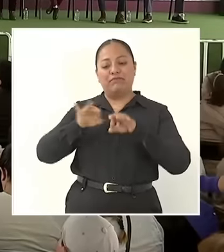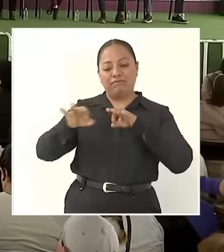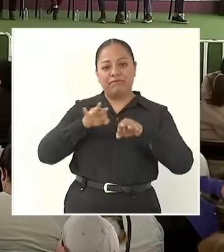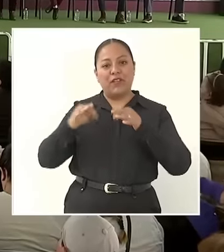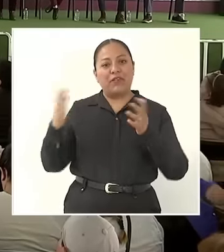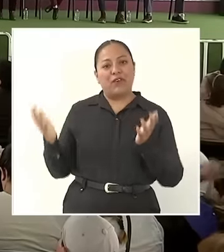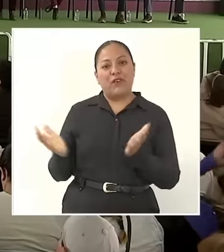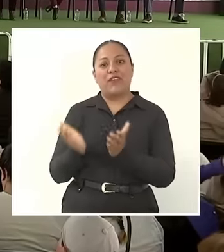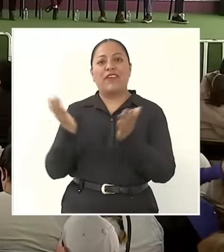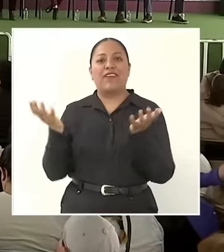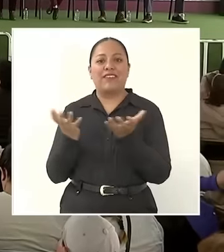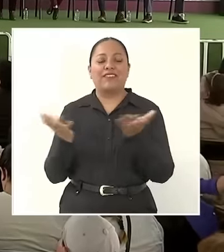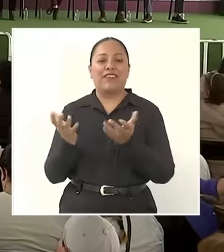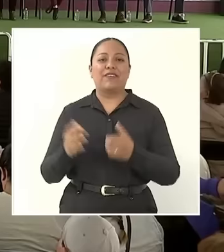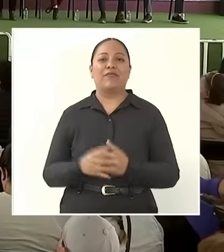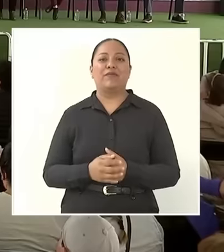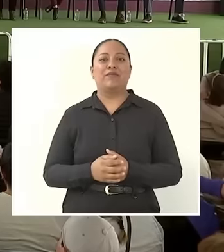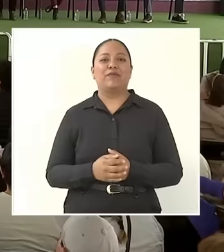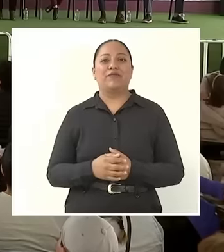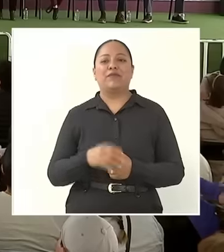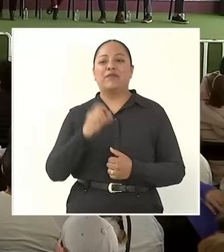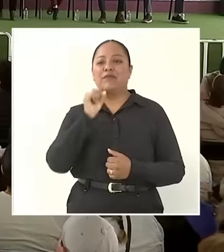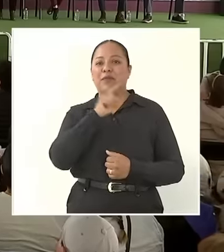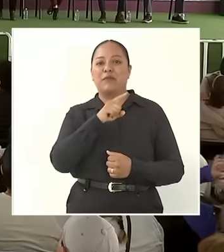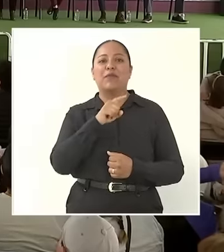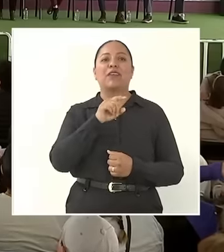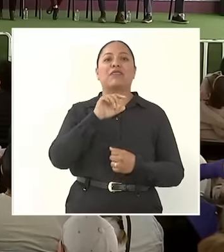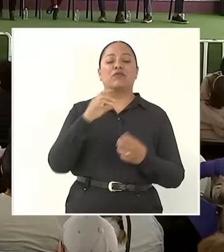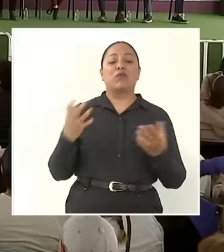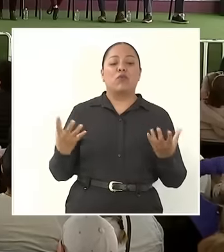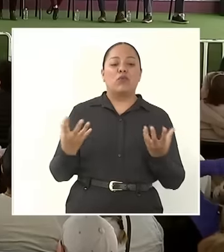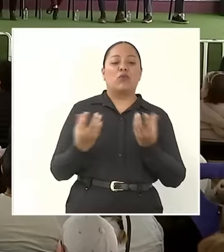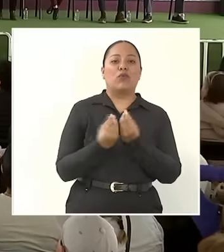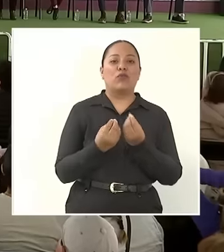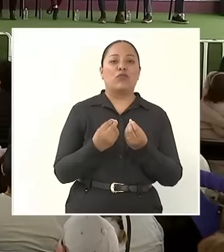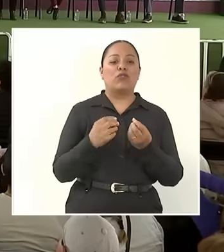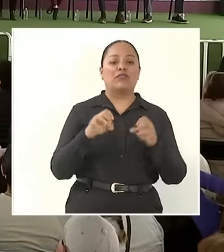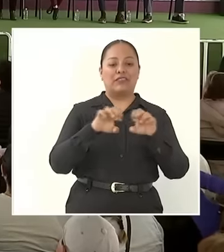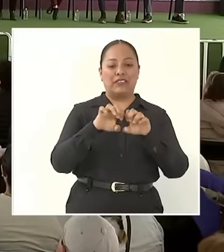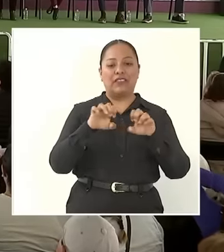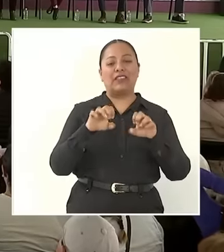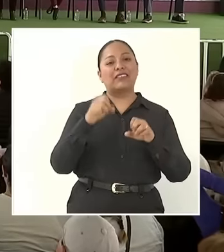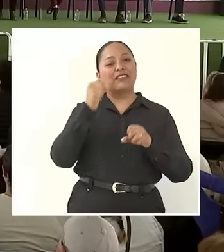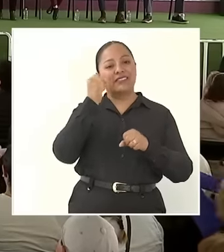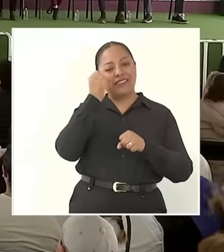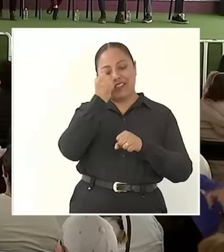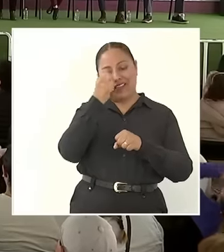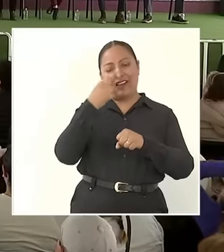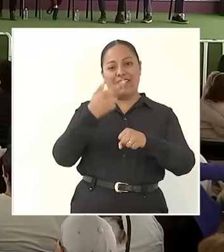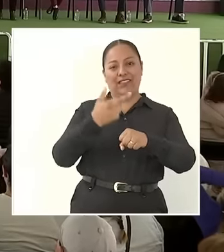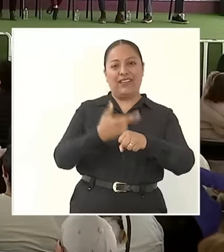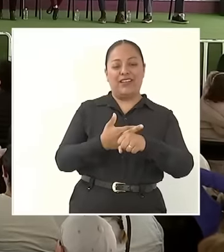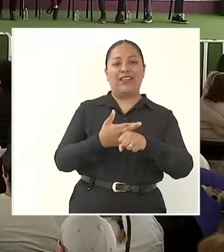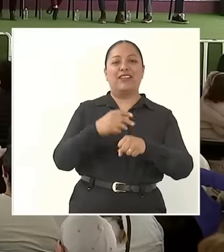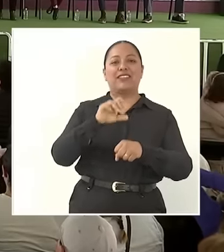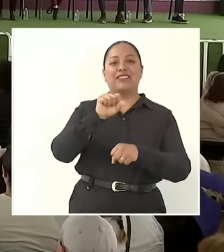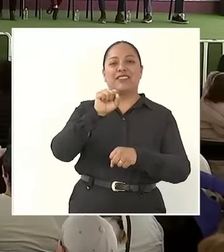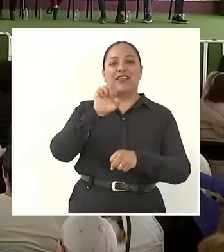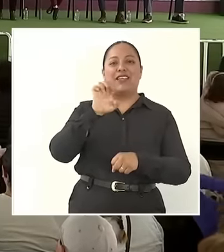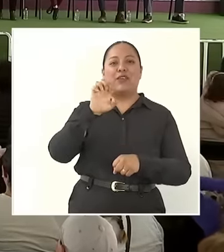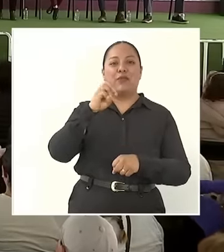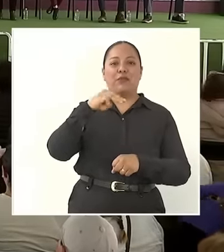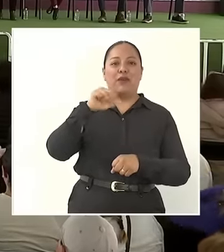tramos, y con la SEDATU, con la SEMARNAT, con quienes estaremos colaborando, y con el gobierno del estado, que también